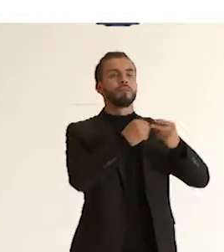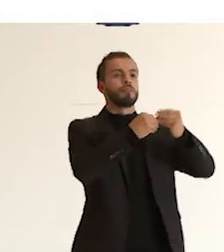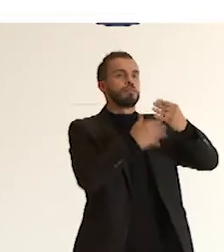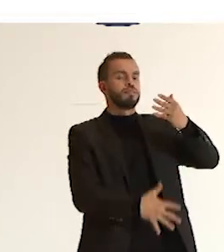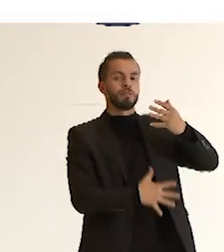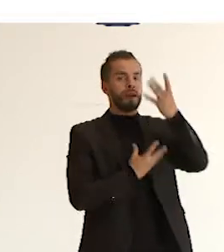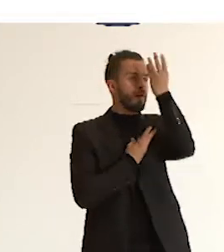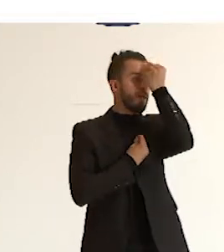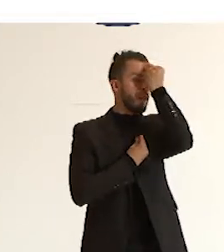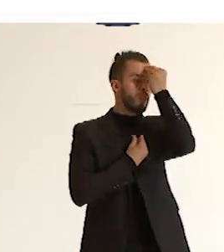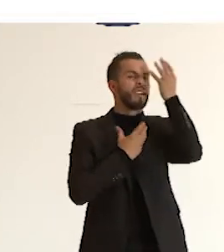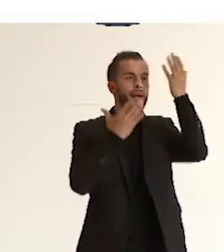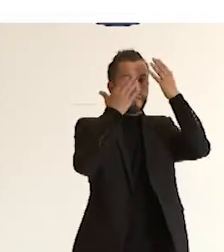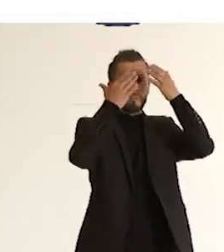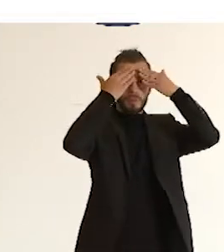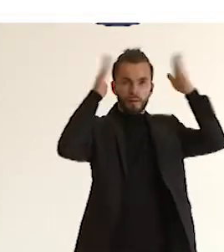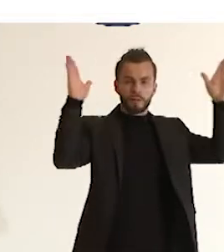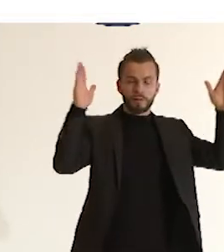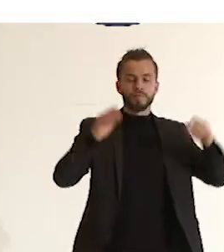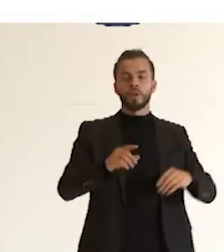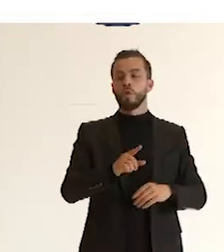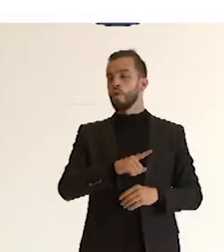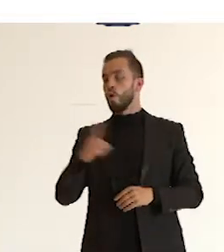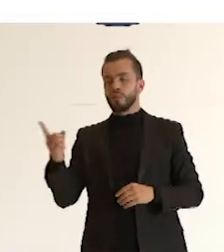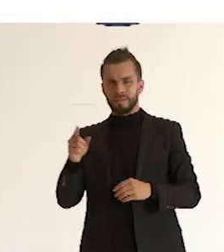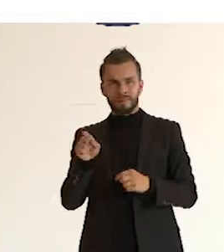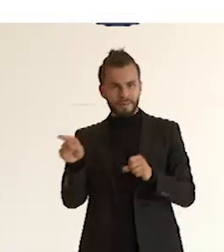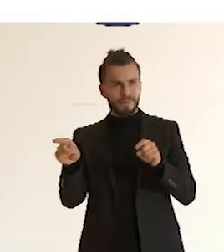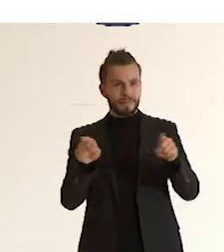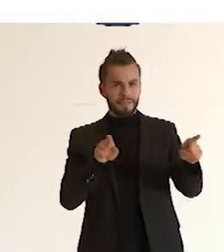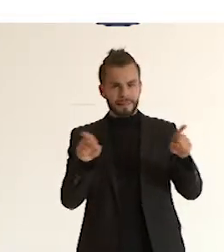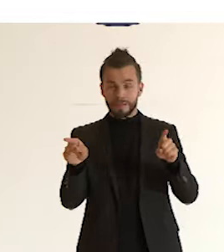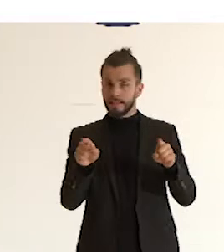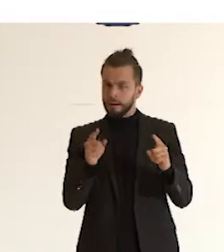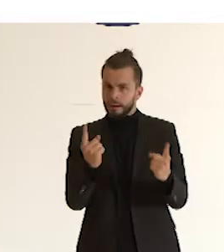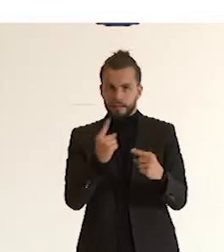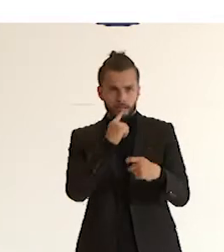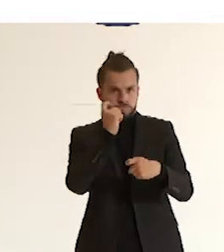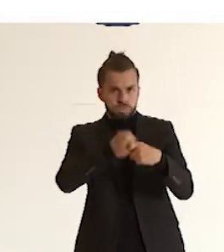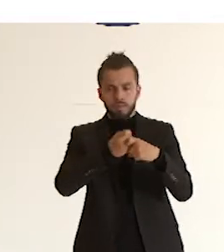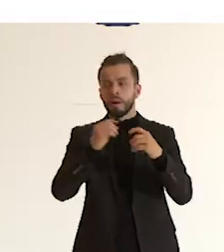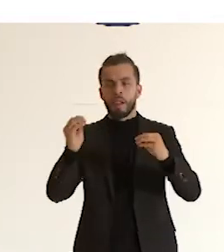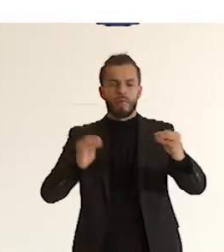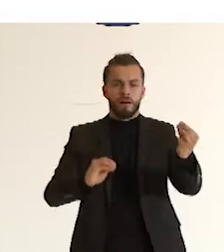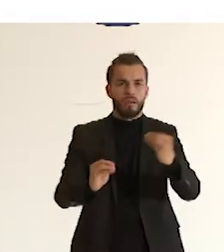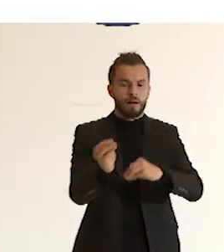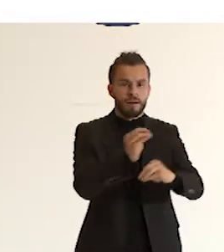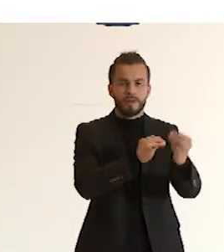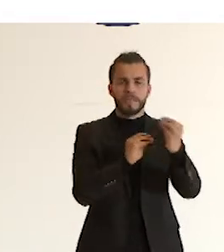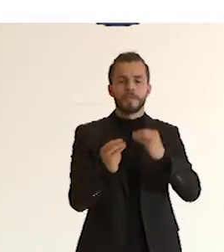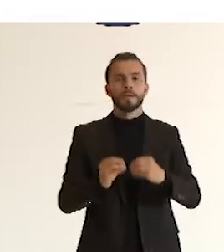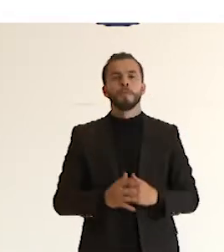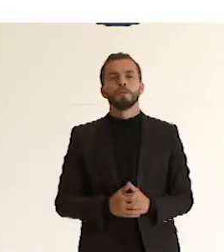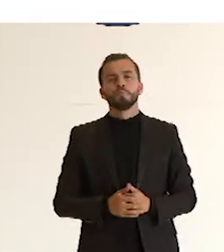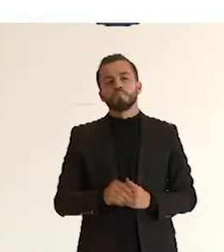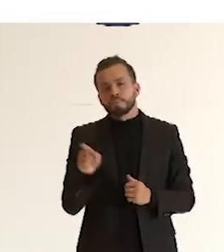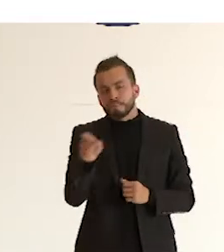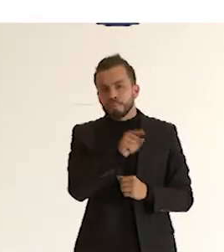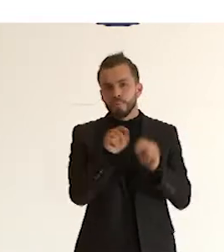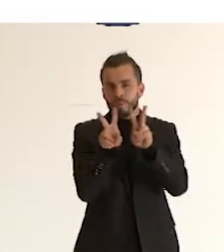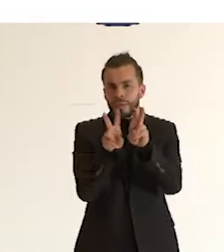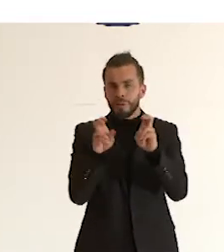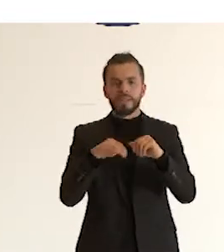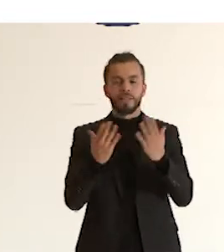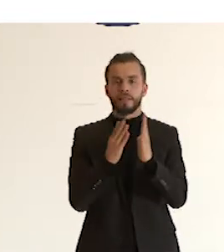puede avanzar la conversación pero aún así es es complejo y esto digamos que está muy vinculado a temas de educación